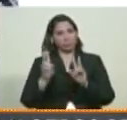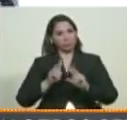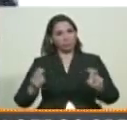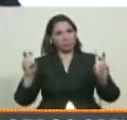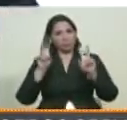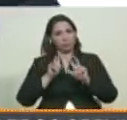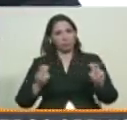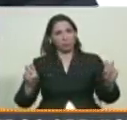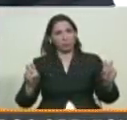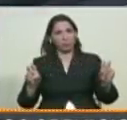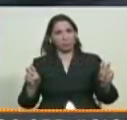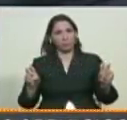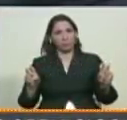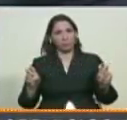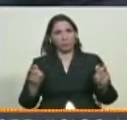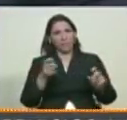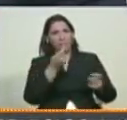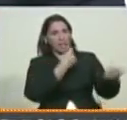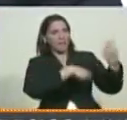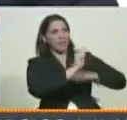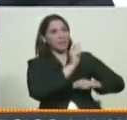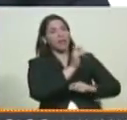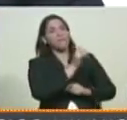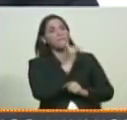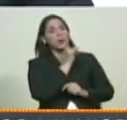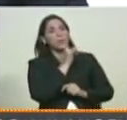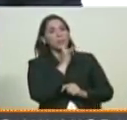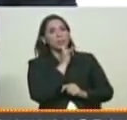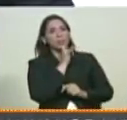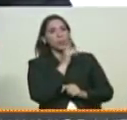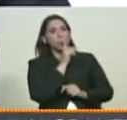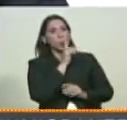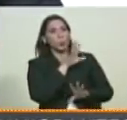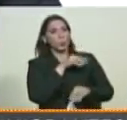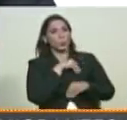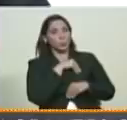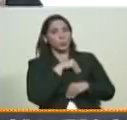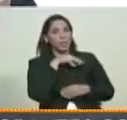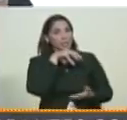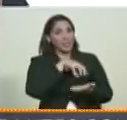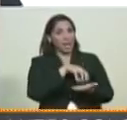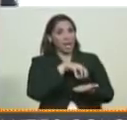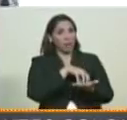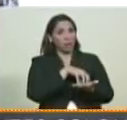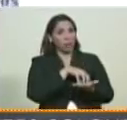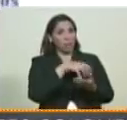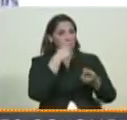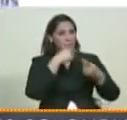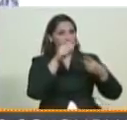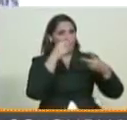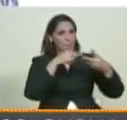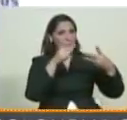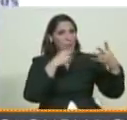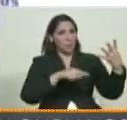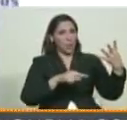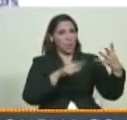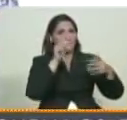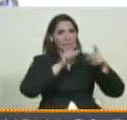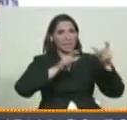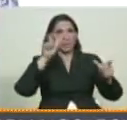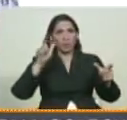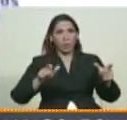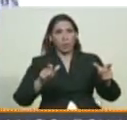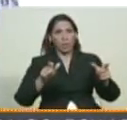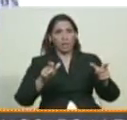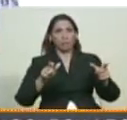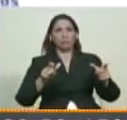investigación, se le vendiera información confidencial de Estado a clientes que eran supuestamente